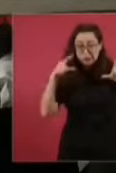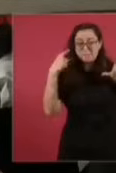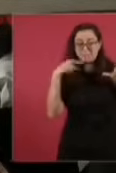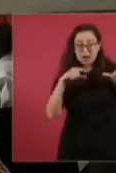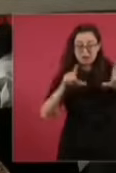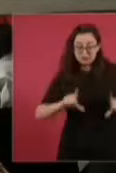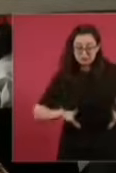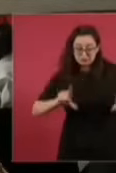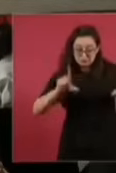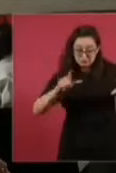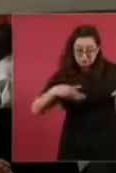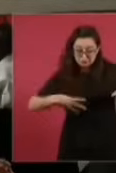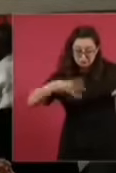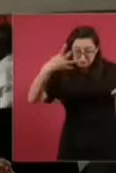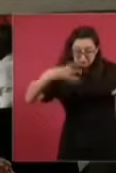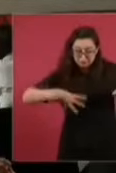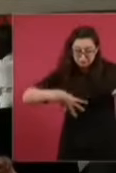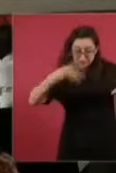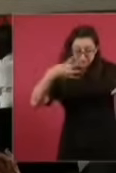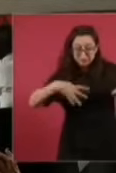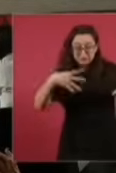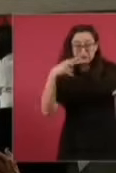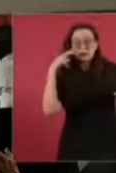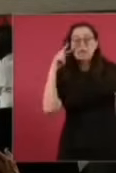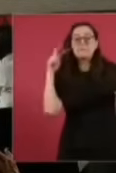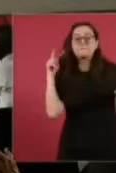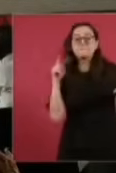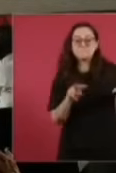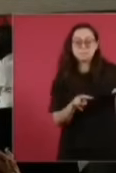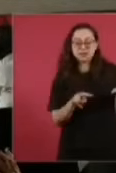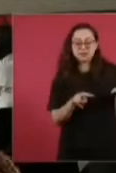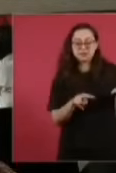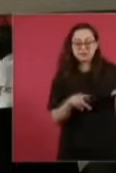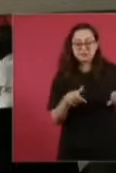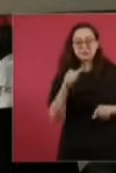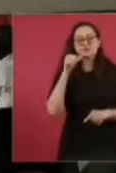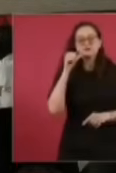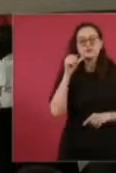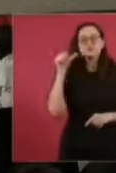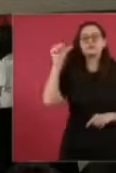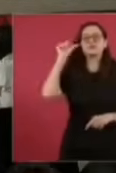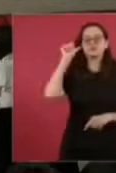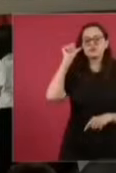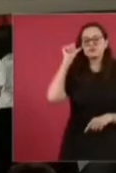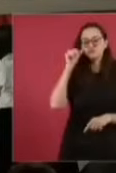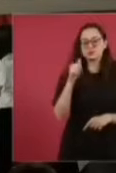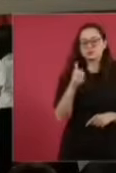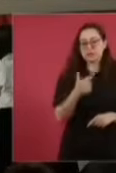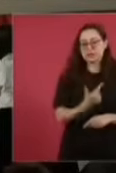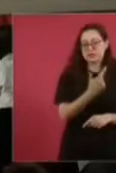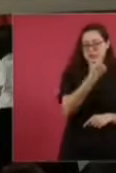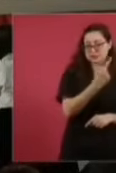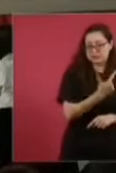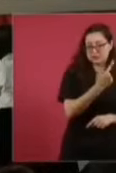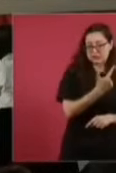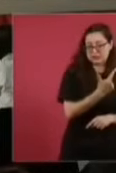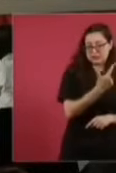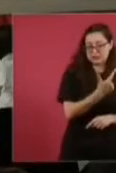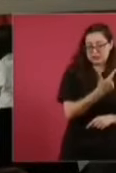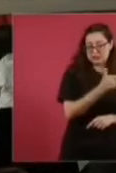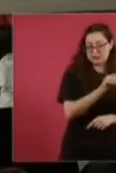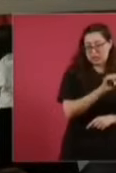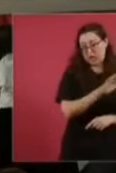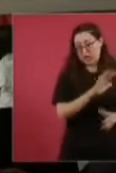en donde aquí se ve muy claro que el día de ayer, entre las 7:10 y las